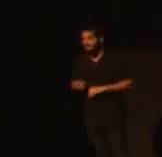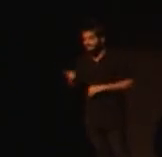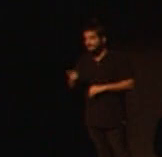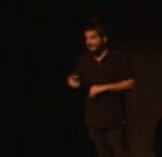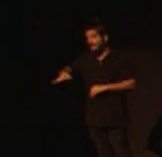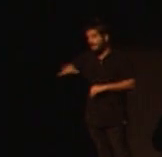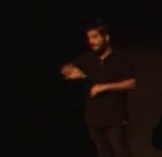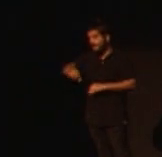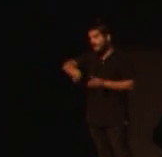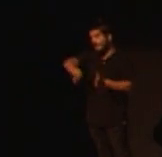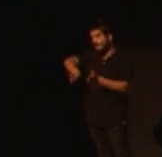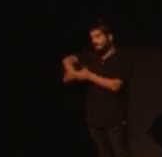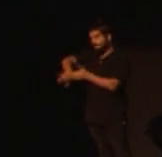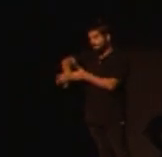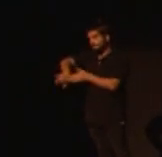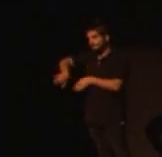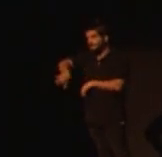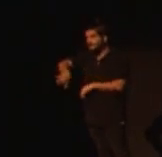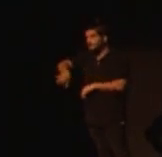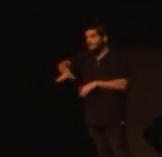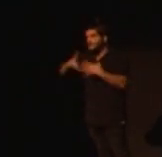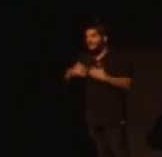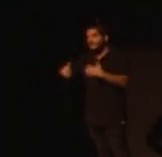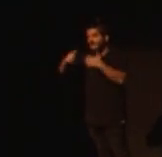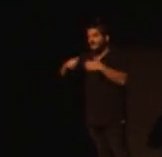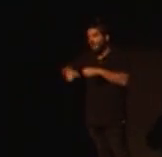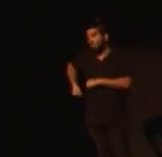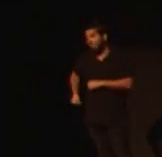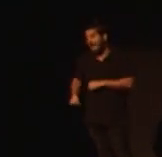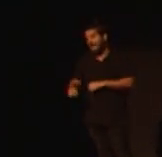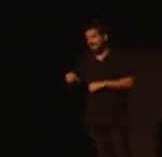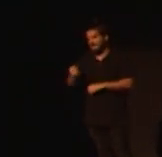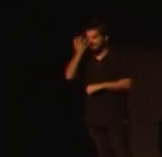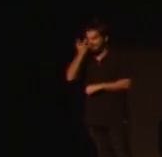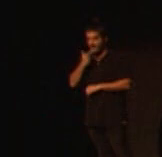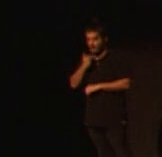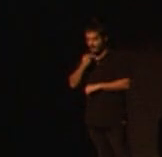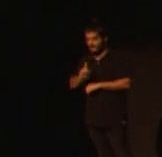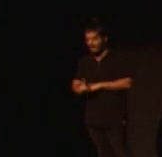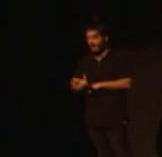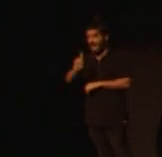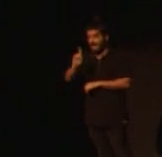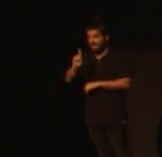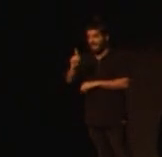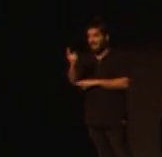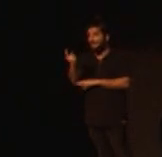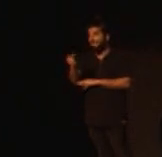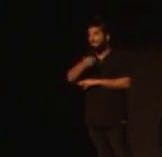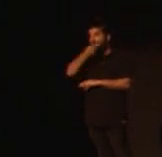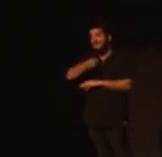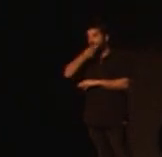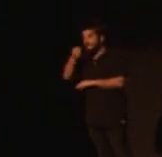del escenario un carro cargado de maletas de colores con algo peculiar. En la parte superior hay dos micros.